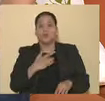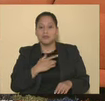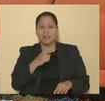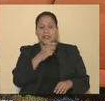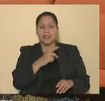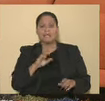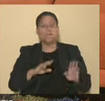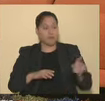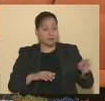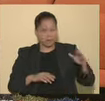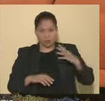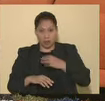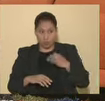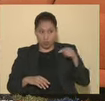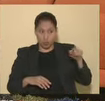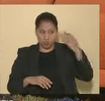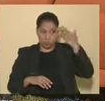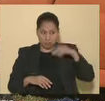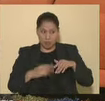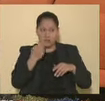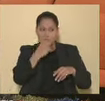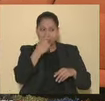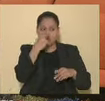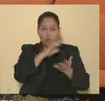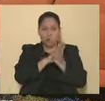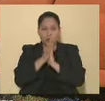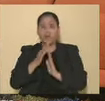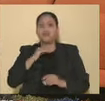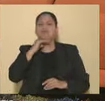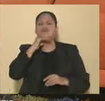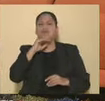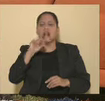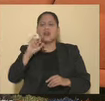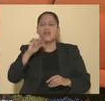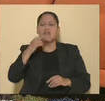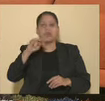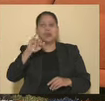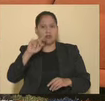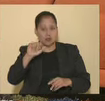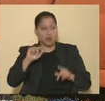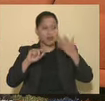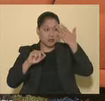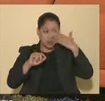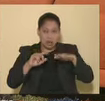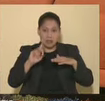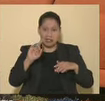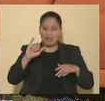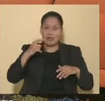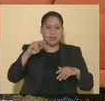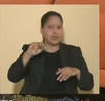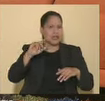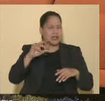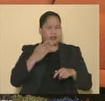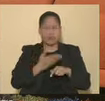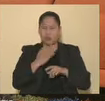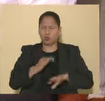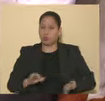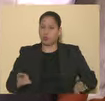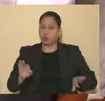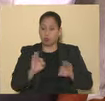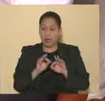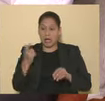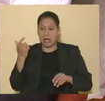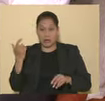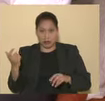de, hijo, ¿tú sabes que eso se llama dignidad? ¿Sabes qué es la dignidad? ¿Sabes por qué la dignidad es más importante que el mismísimo